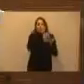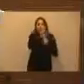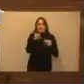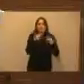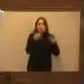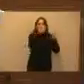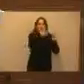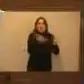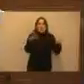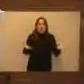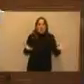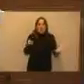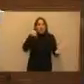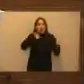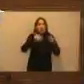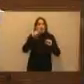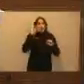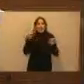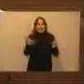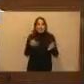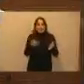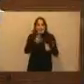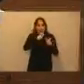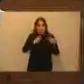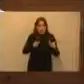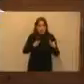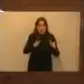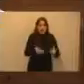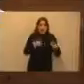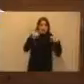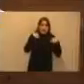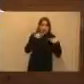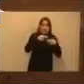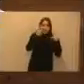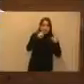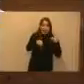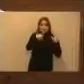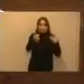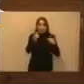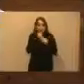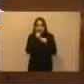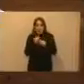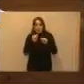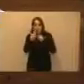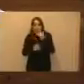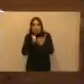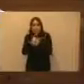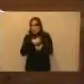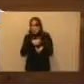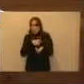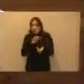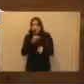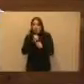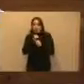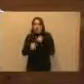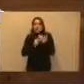ustedes tienen? La conducta honorable es que nadie que haya desempeñado responsabilidades públicas pueda volver a su puesto de trabajo o pueda volver a trabajar. ¿En